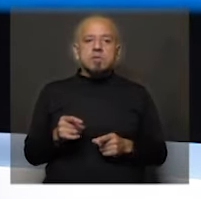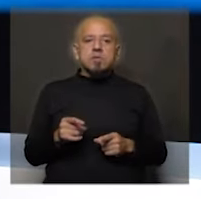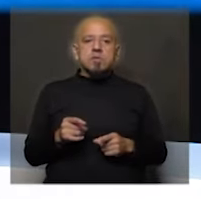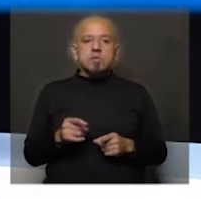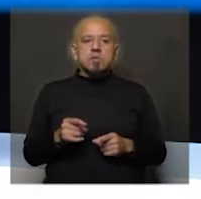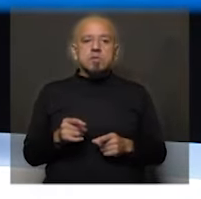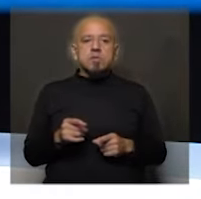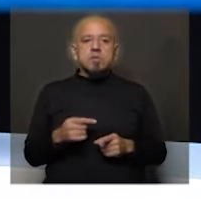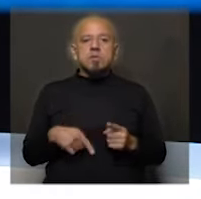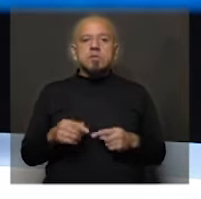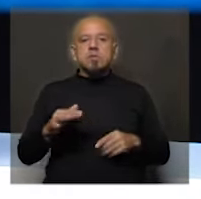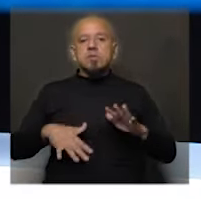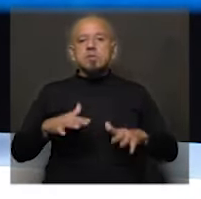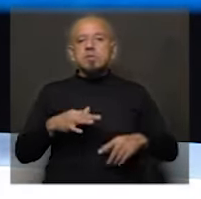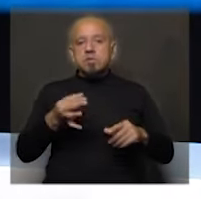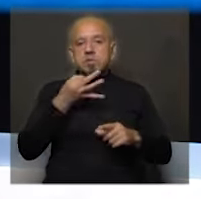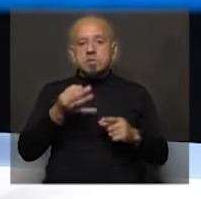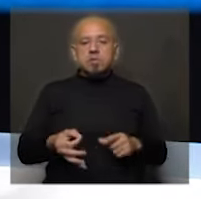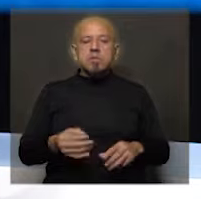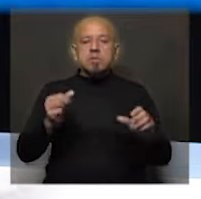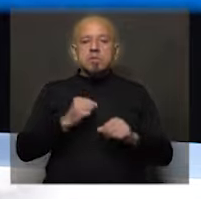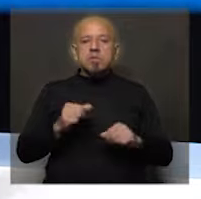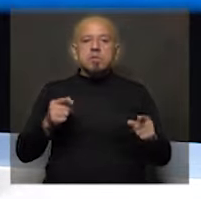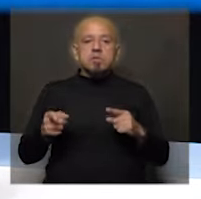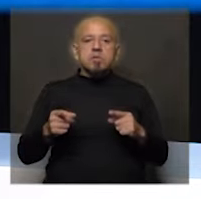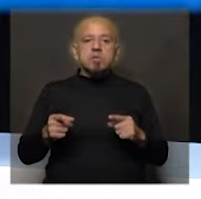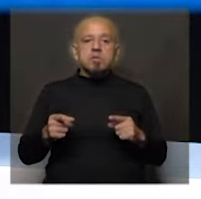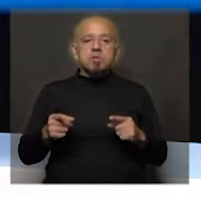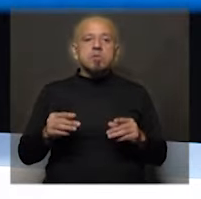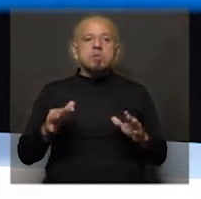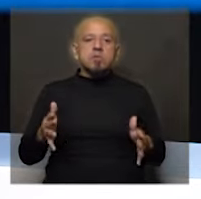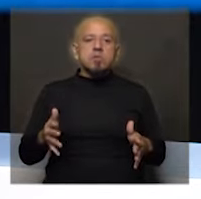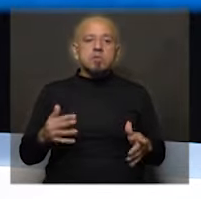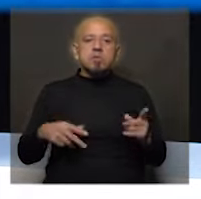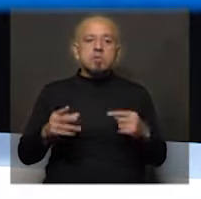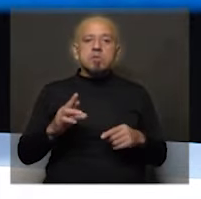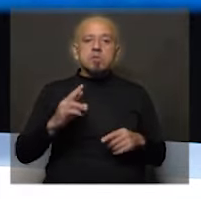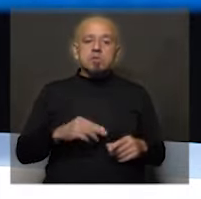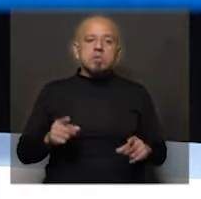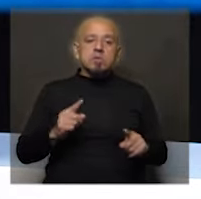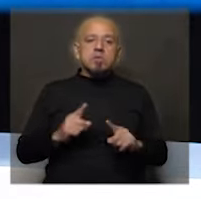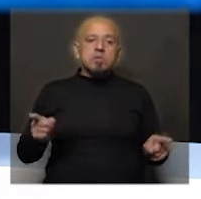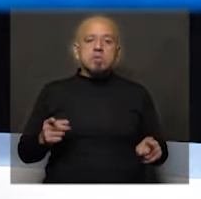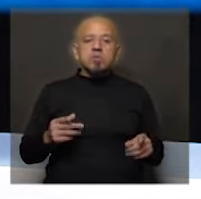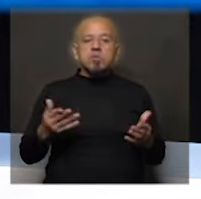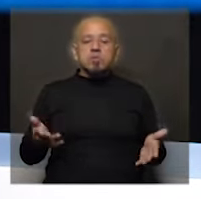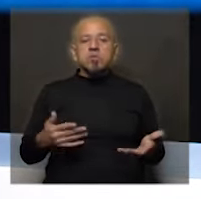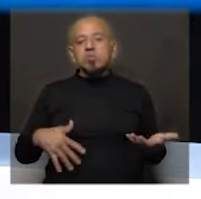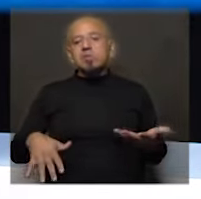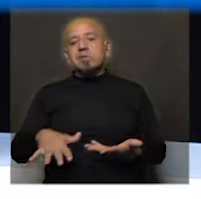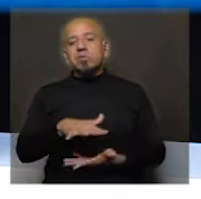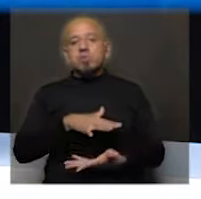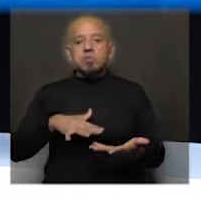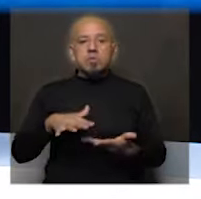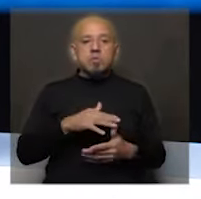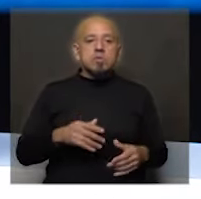escenario que a veces se les dice Bueno pueden ser víctimas secundarias o testigos La respuesta es no son Víctimas de una situación